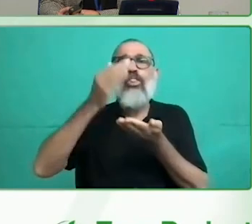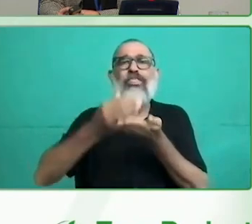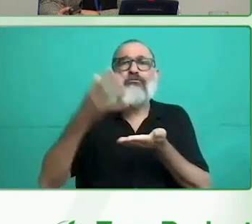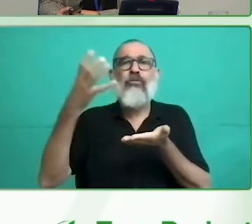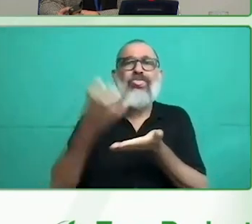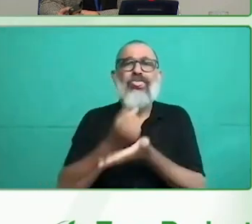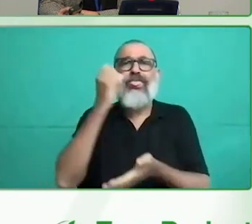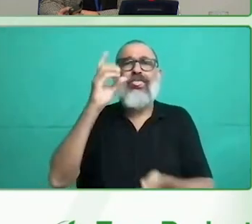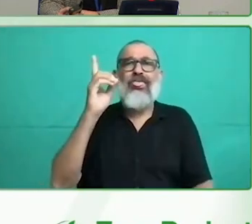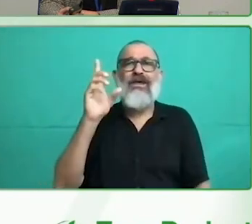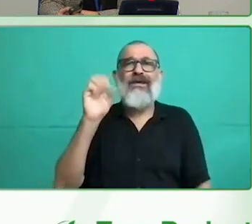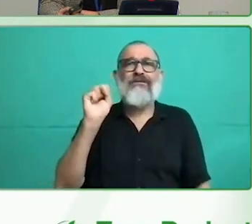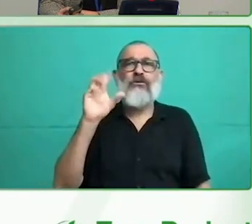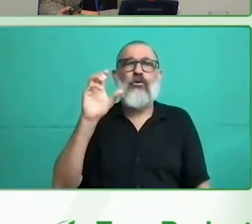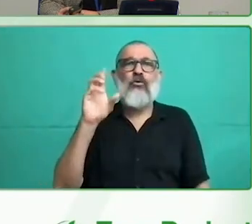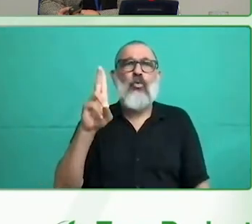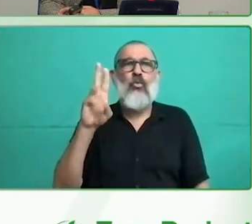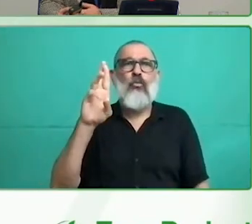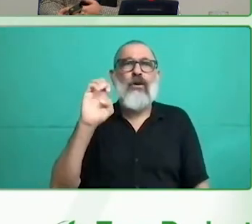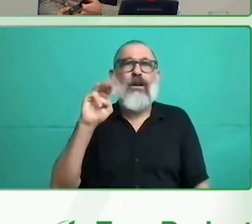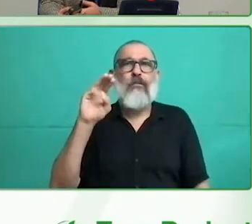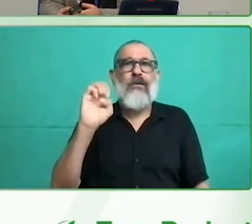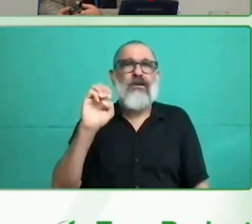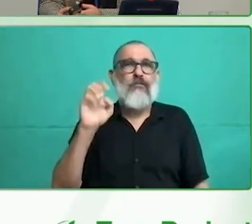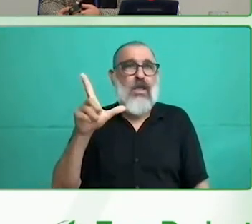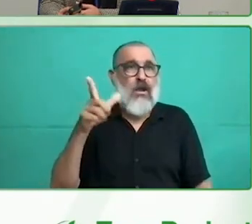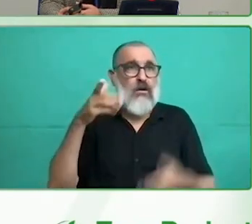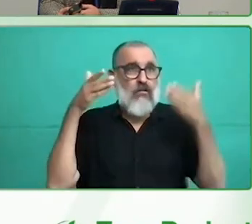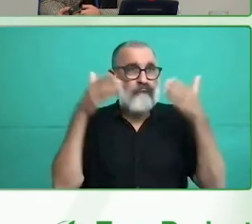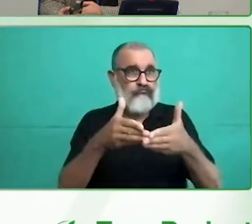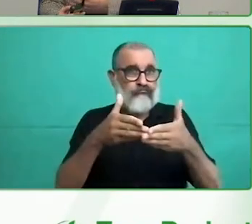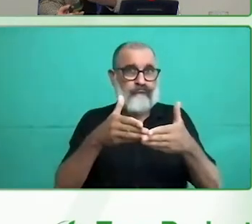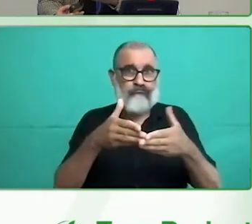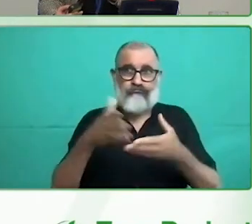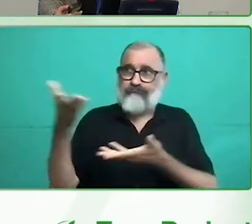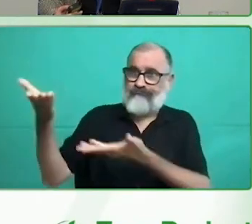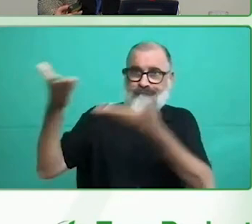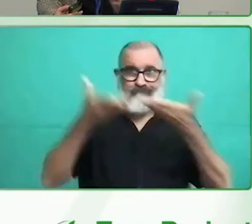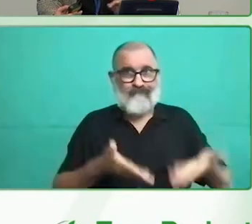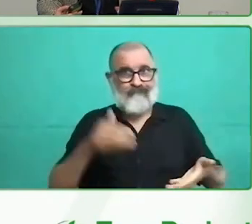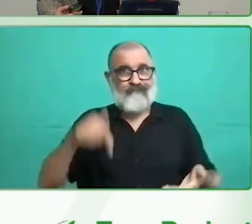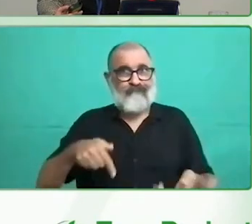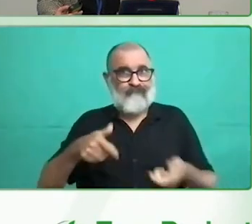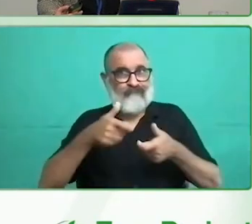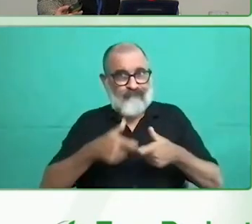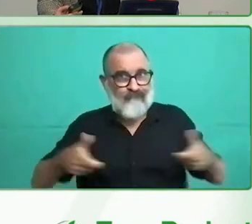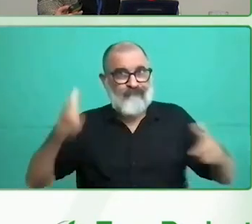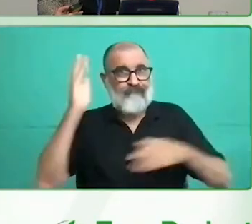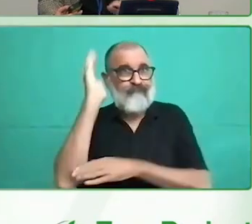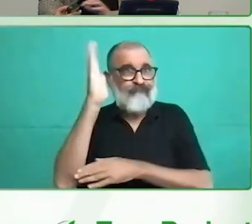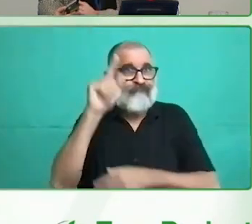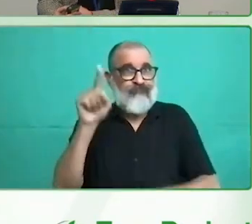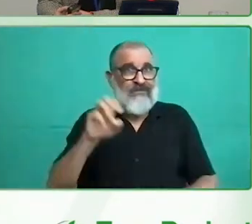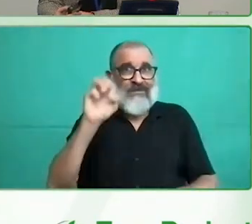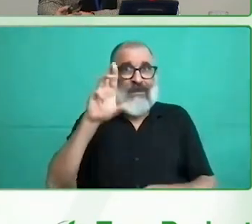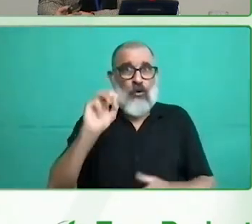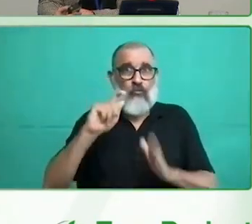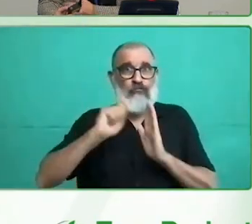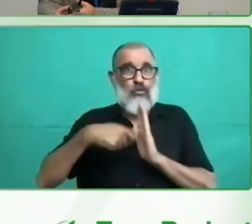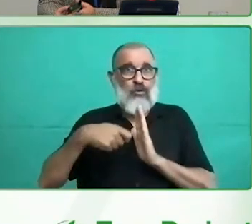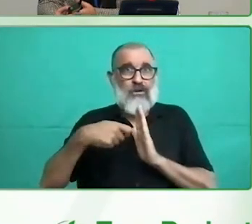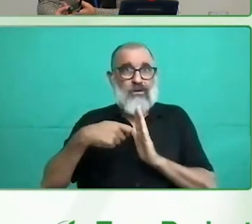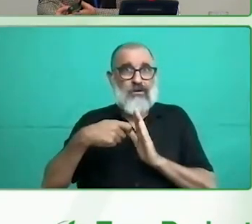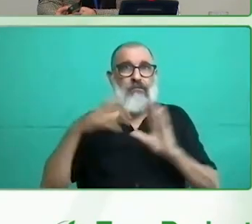Nuestra misión es contribuir a la plena inclusión social de las personas con discapacidad, y esto lo hacemos en tres ejes fundamentalmente: